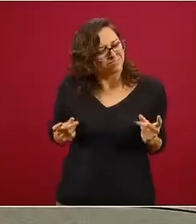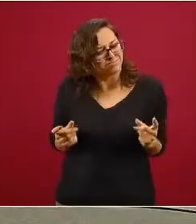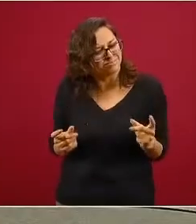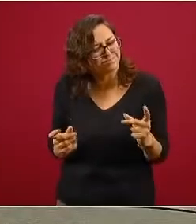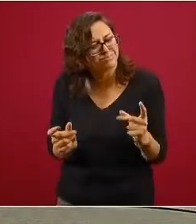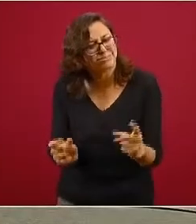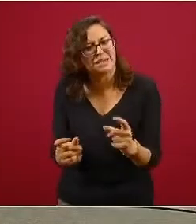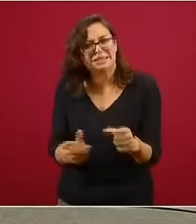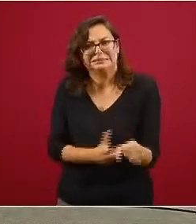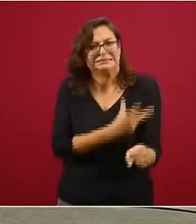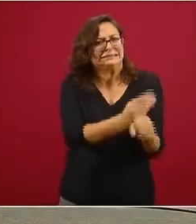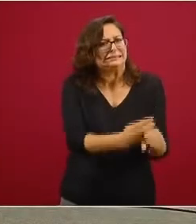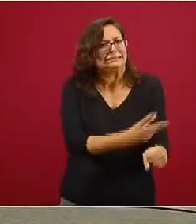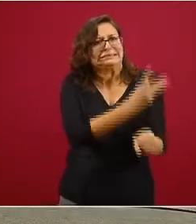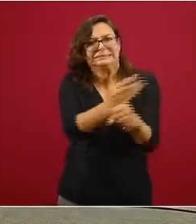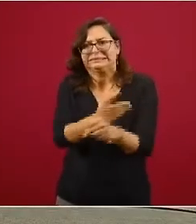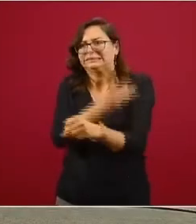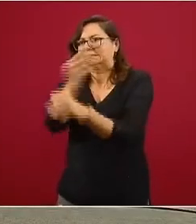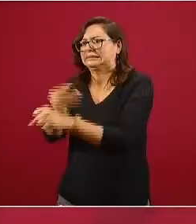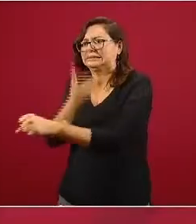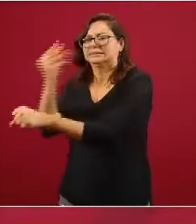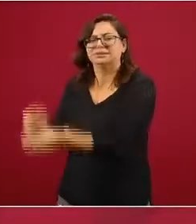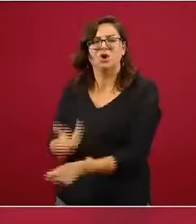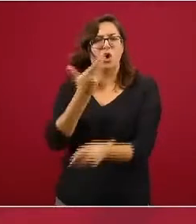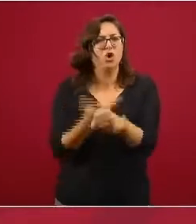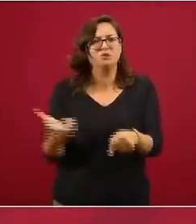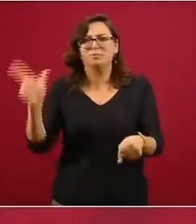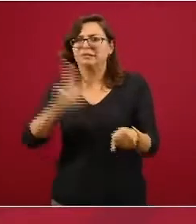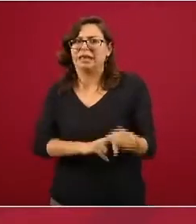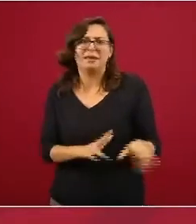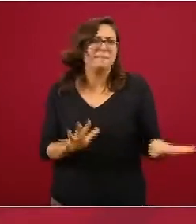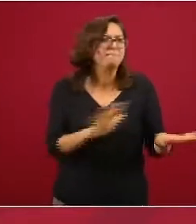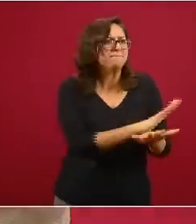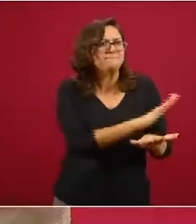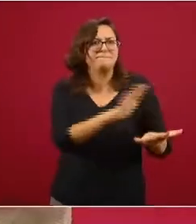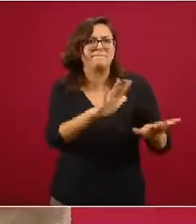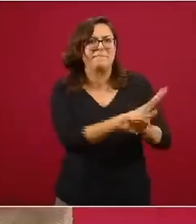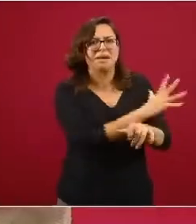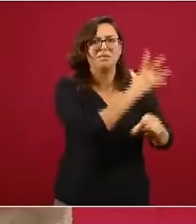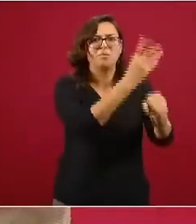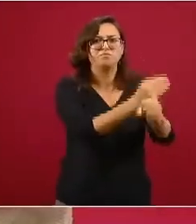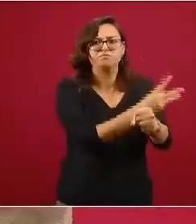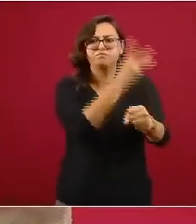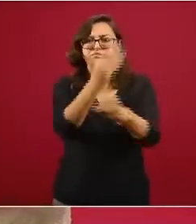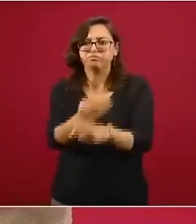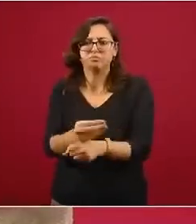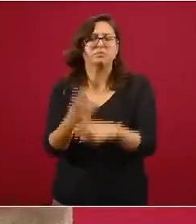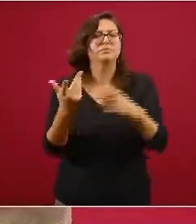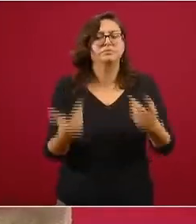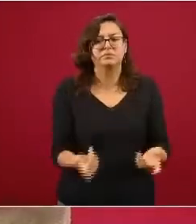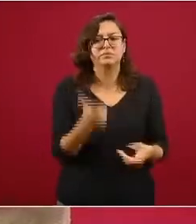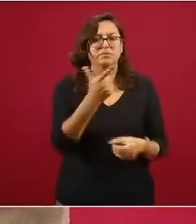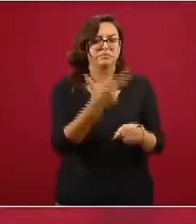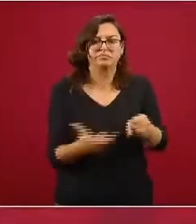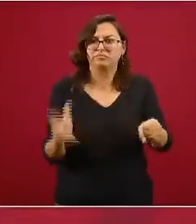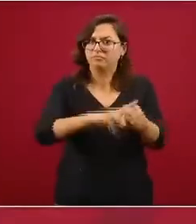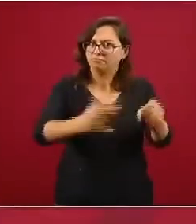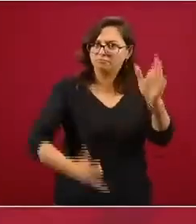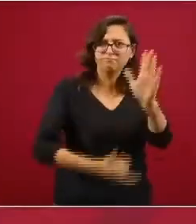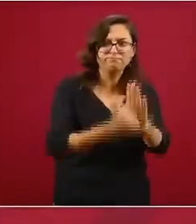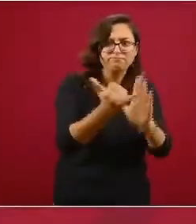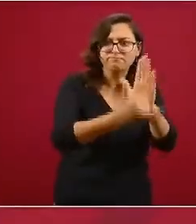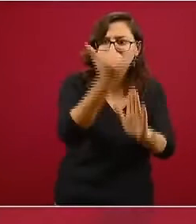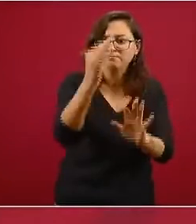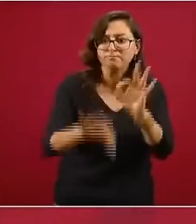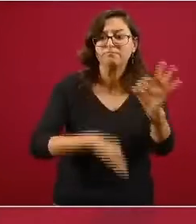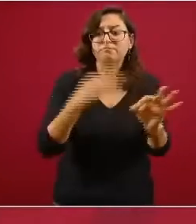resolutivos, hicimos un ejercicio de reconversión hospitalaria, en donde empezamos a rehabilitar hospitales,